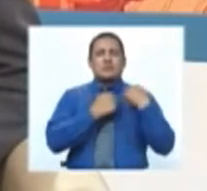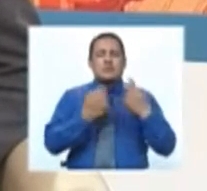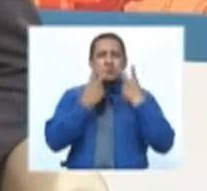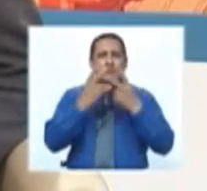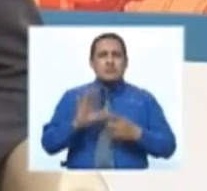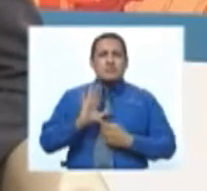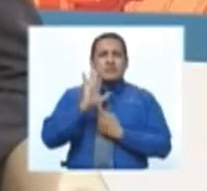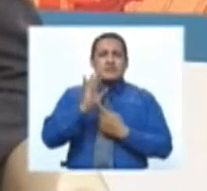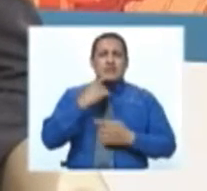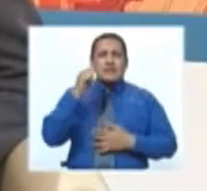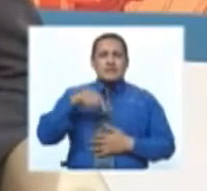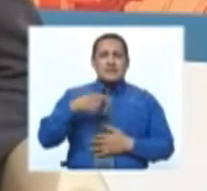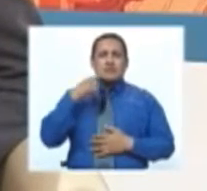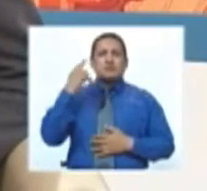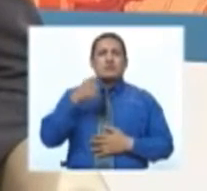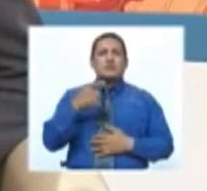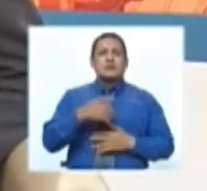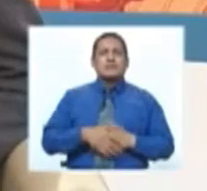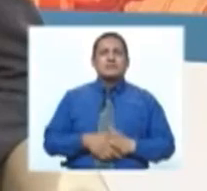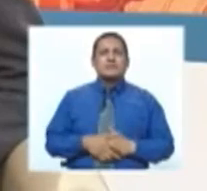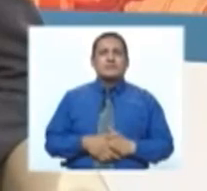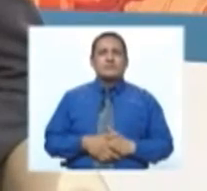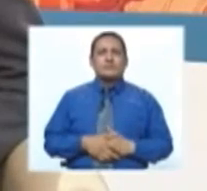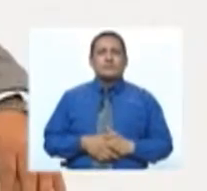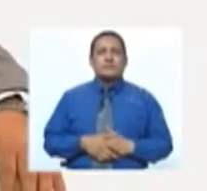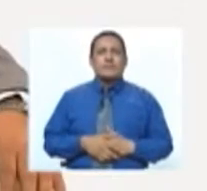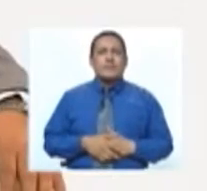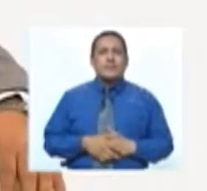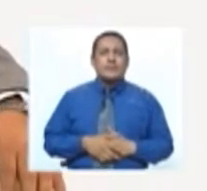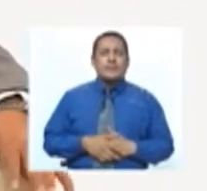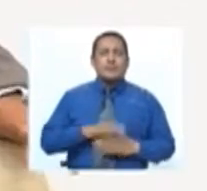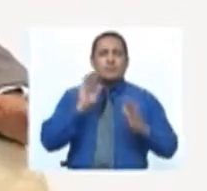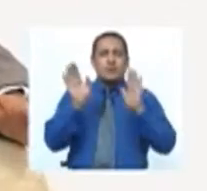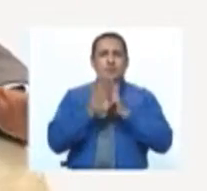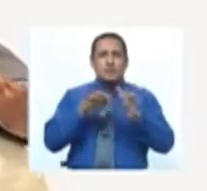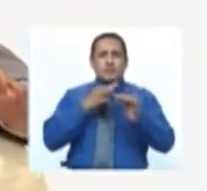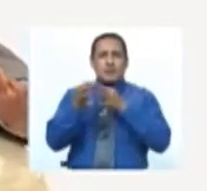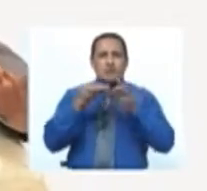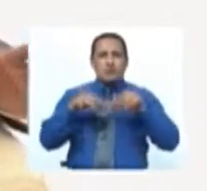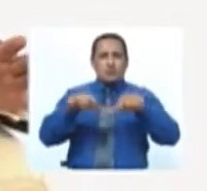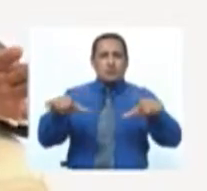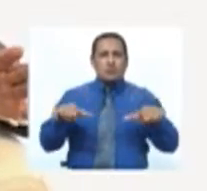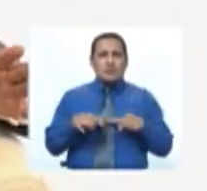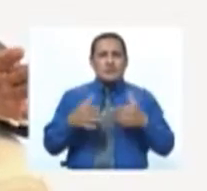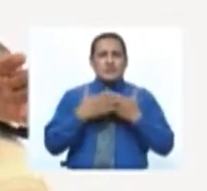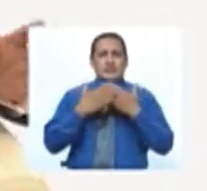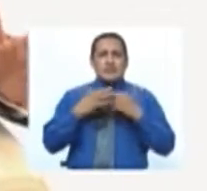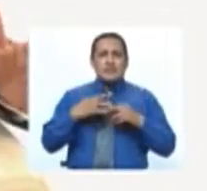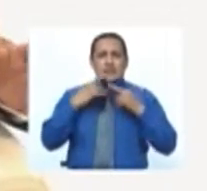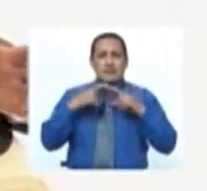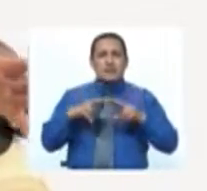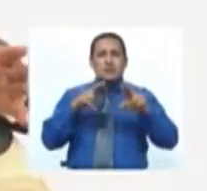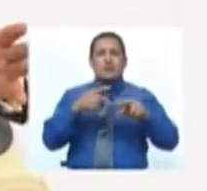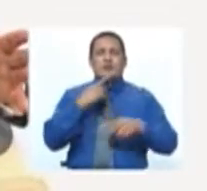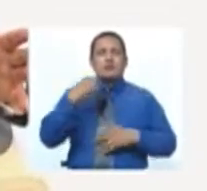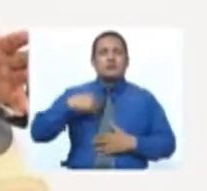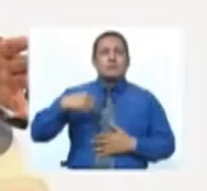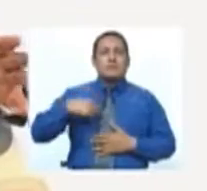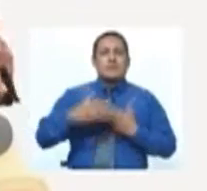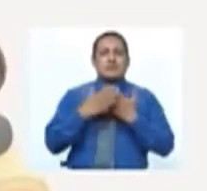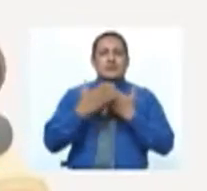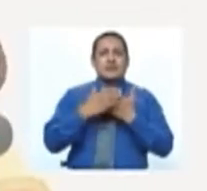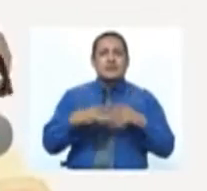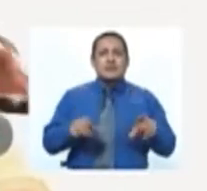se presentaría esta denuncia? Por ejemplo, si tomamos un espacio ribereño, podría ser la Municipalidad